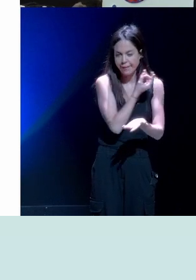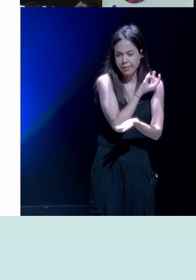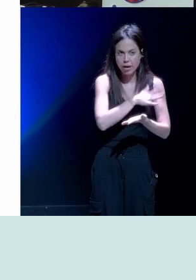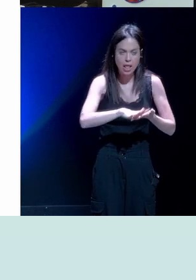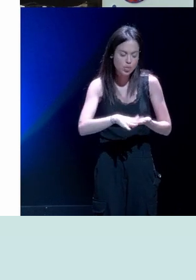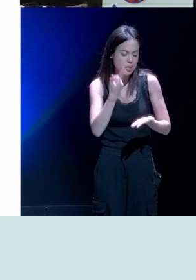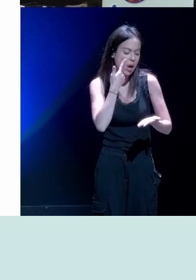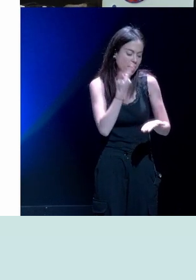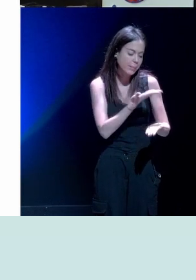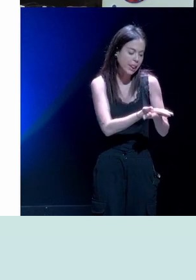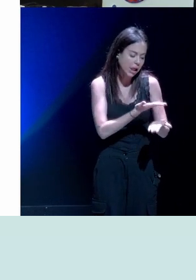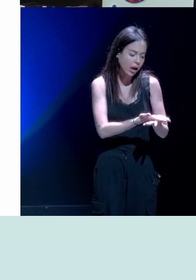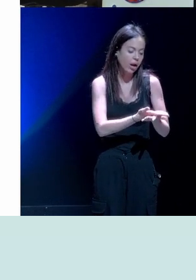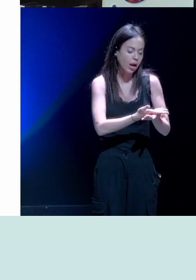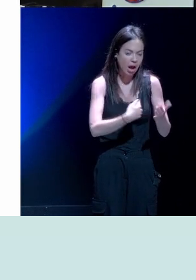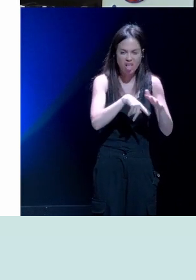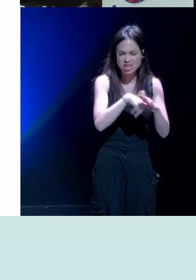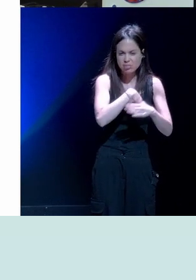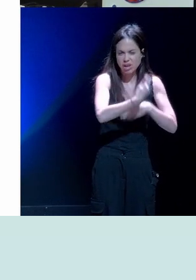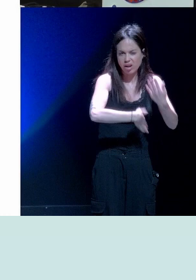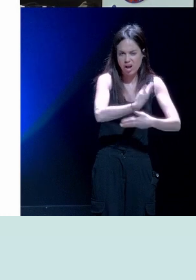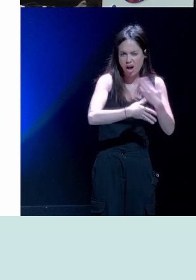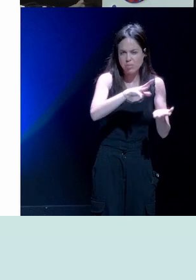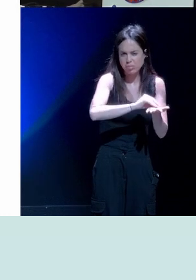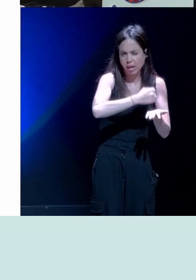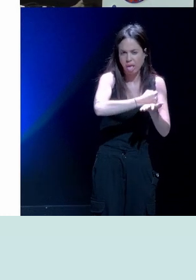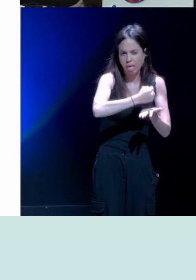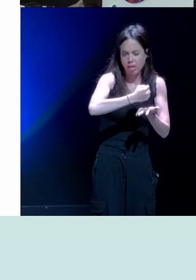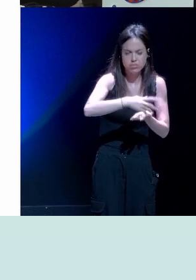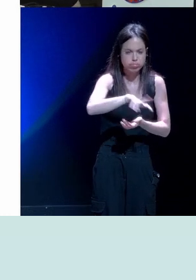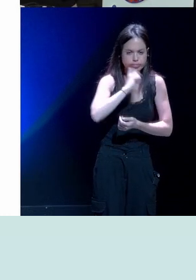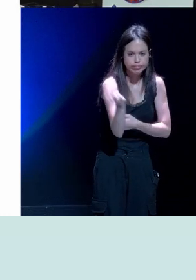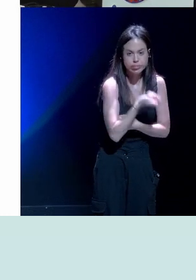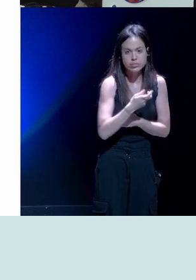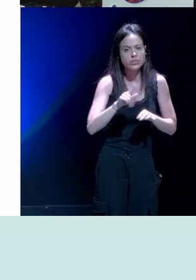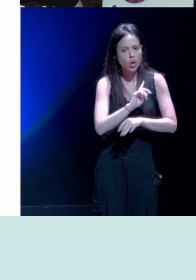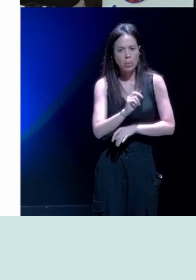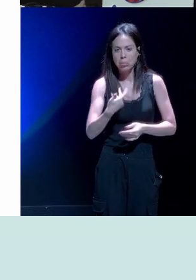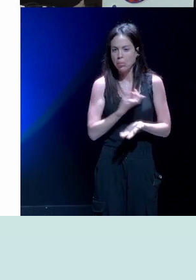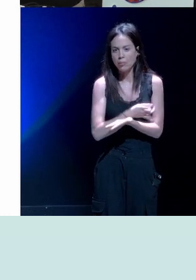corresponden, etcétera. Entonces, no crear tampoco vínculos que opriman.